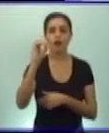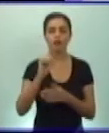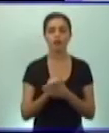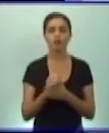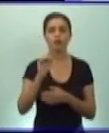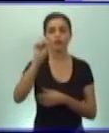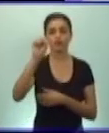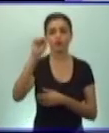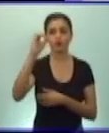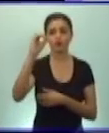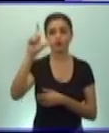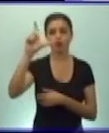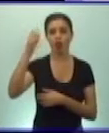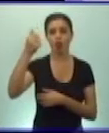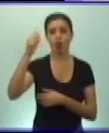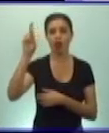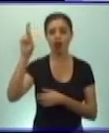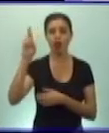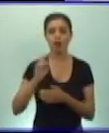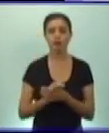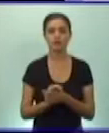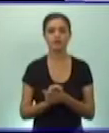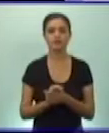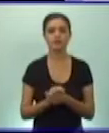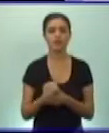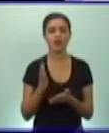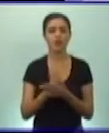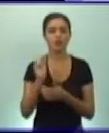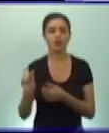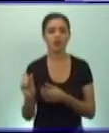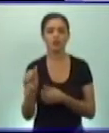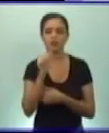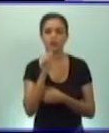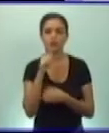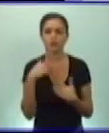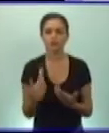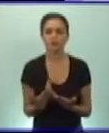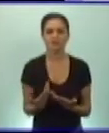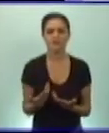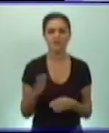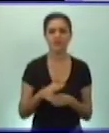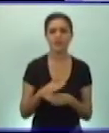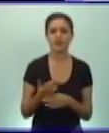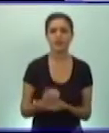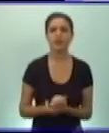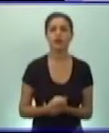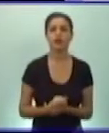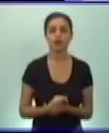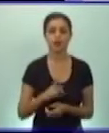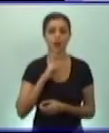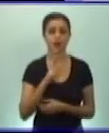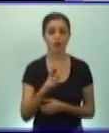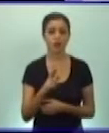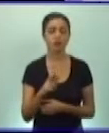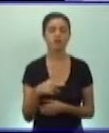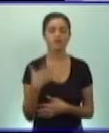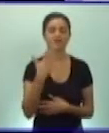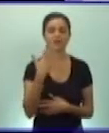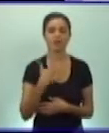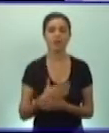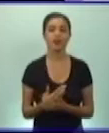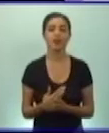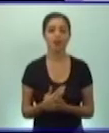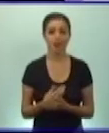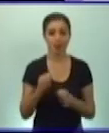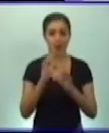institucional preguntando, por supuesto, qué es el halo solar. Pero para esto, esta respuesta nos la va a dar un especialista del